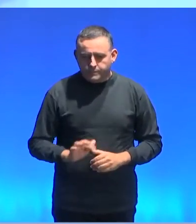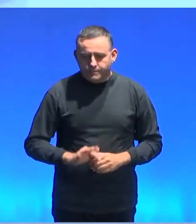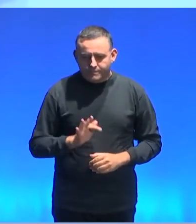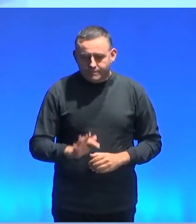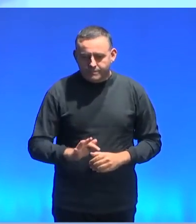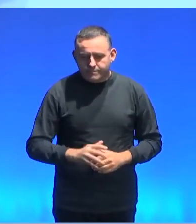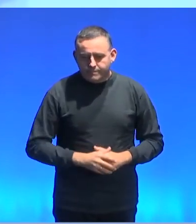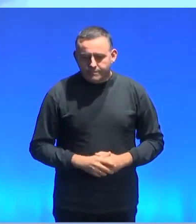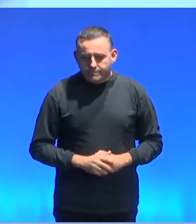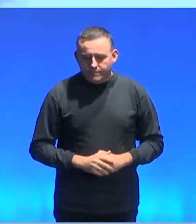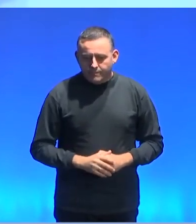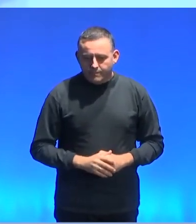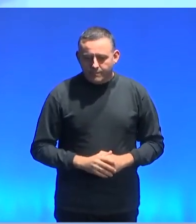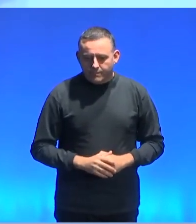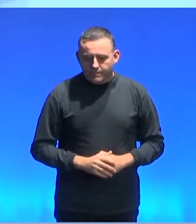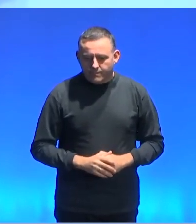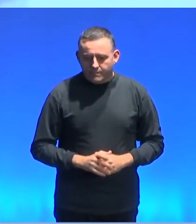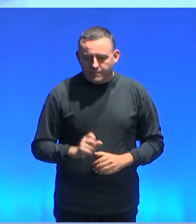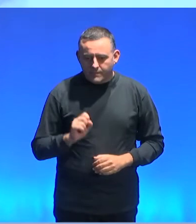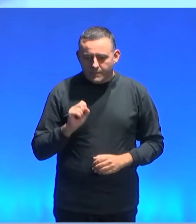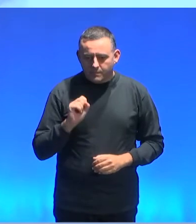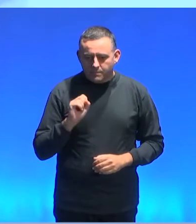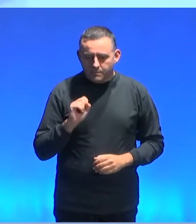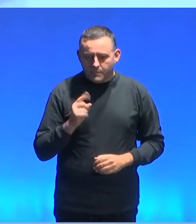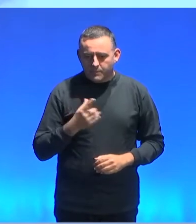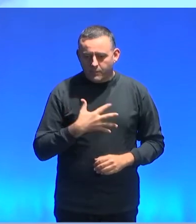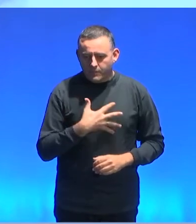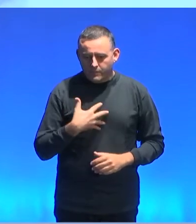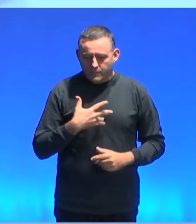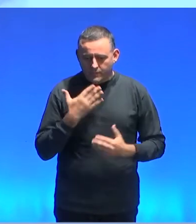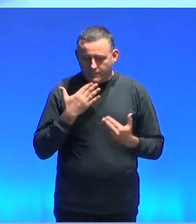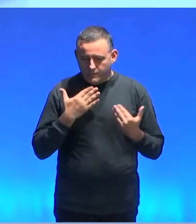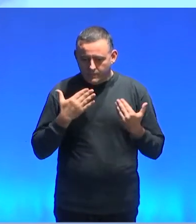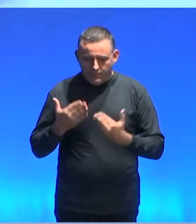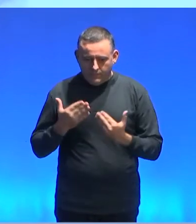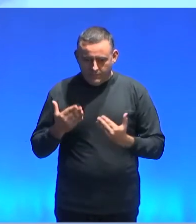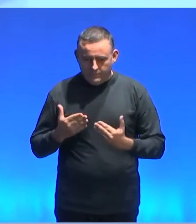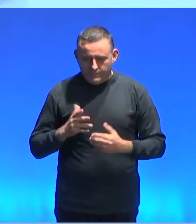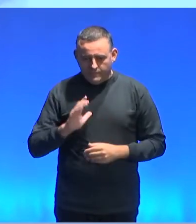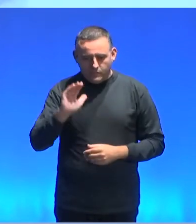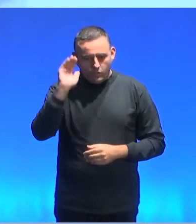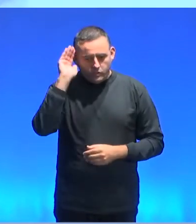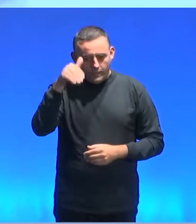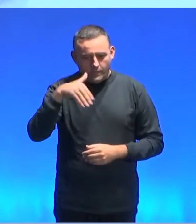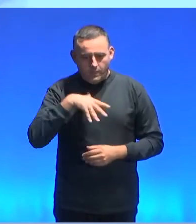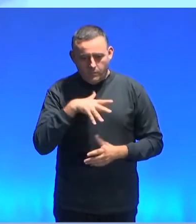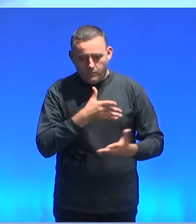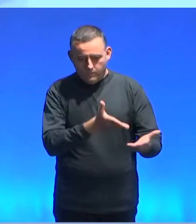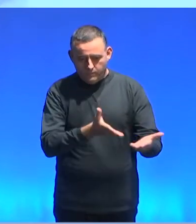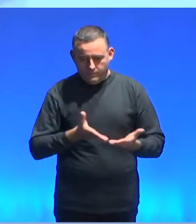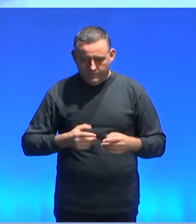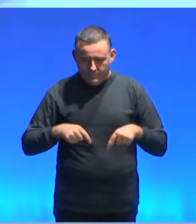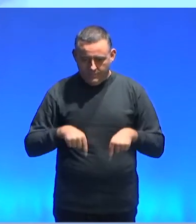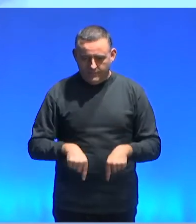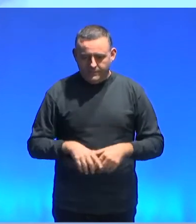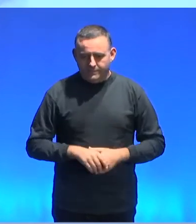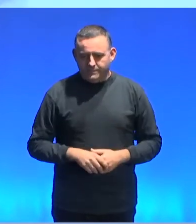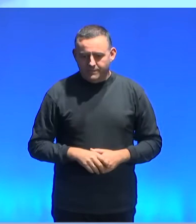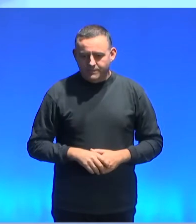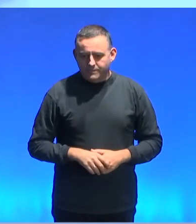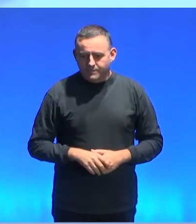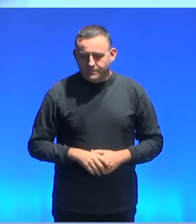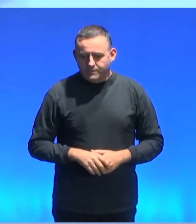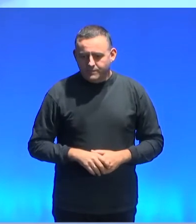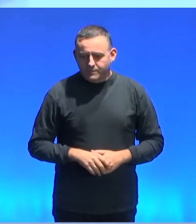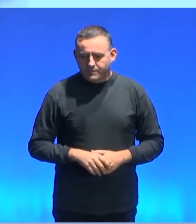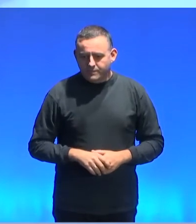Hola. Bueno, primero mostrar mi agradecimiento también a la consellería por darnos este placer, ¿no? Yo llevo